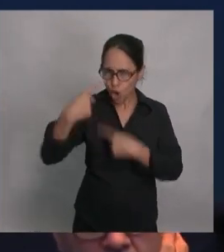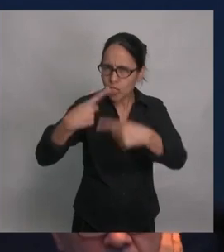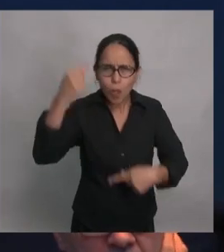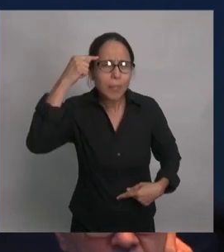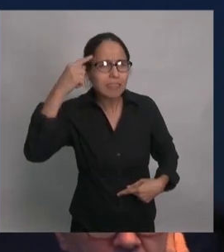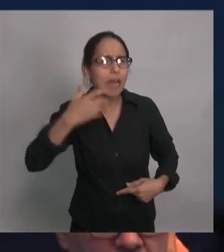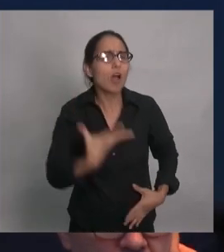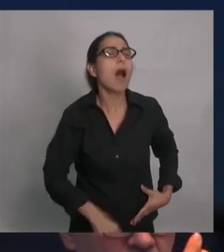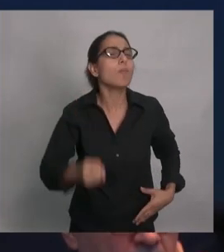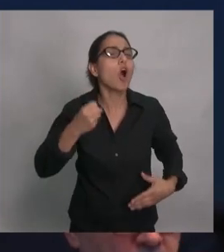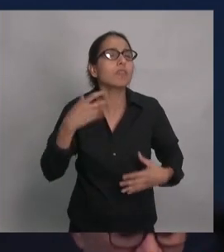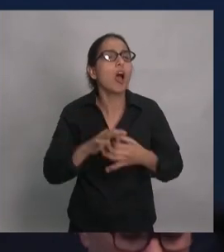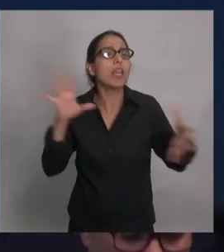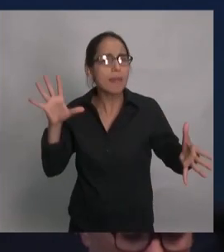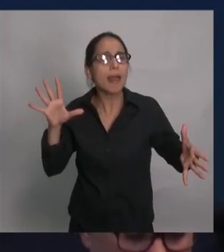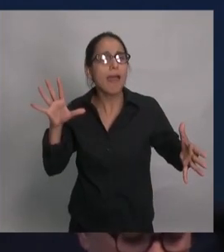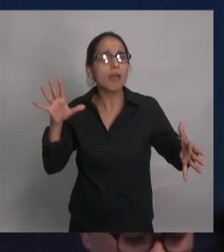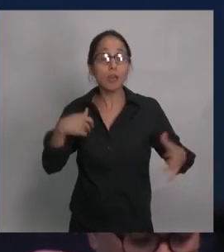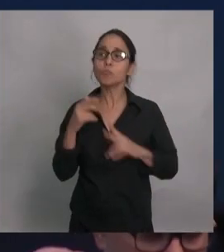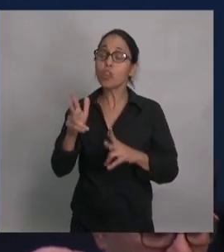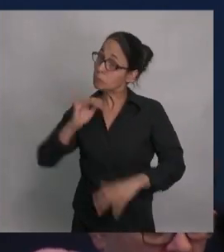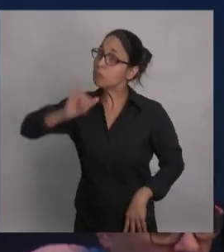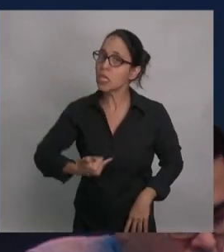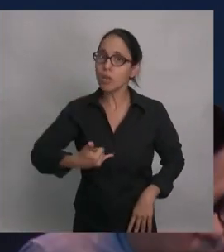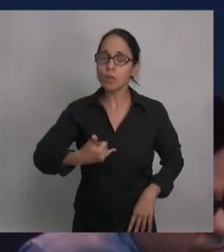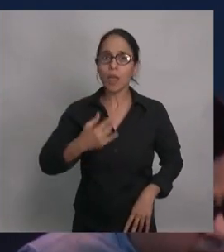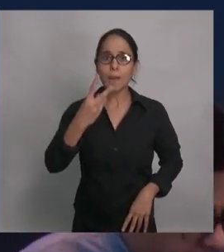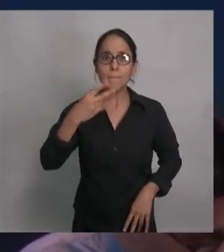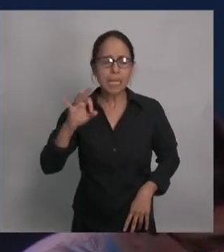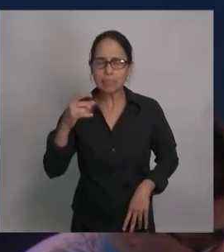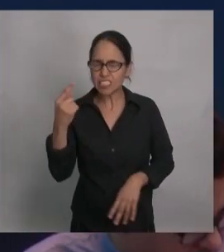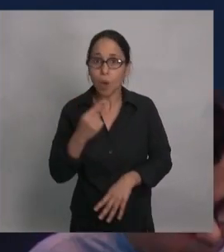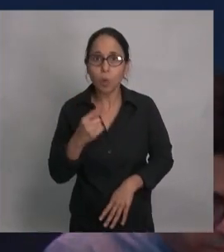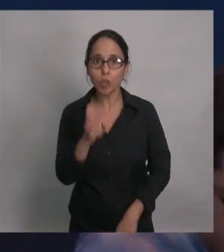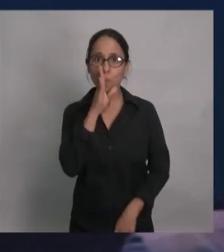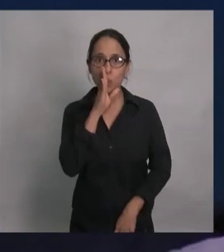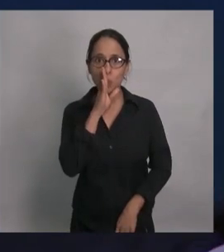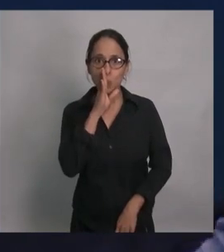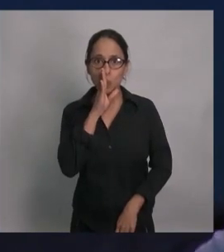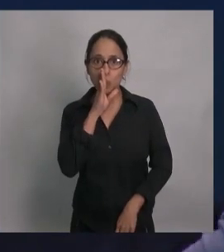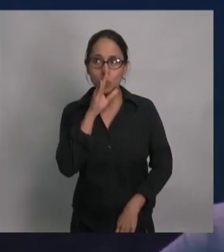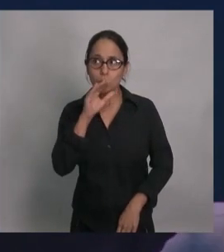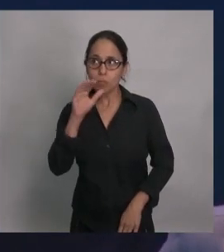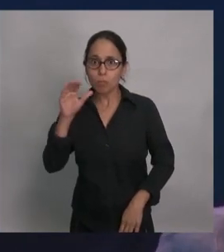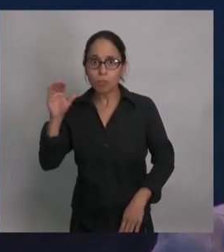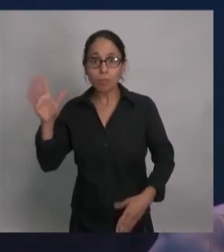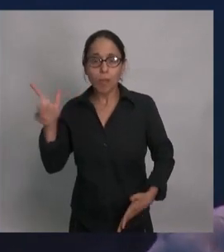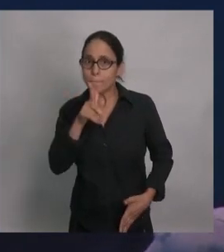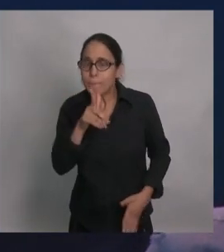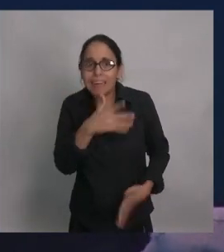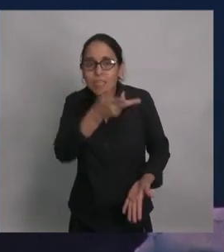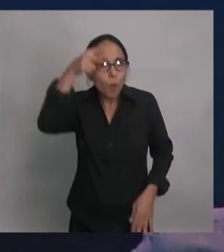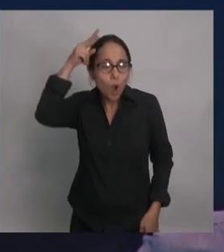Y hubo 20 segundos de silencio después de esa pregunta. Porque parece que nadie puede sostener algo así en Chile.